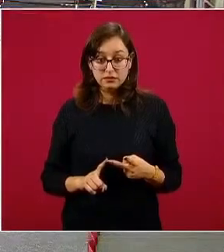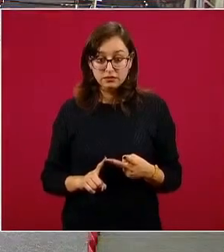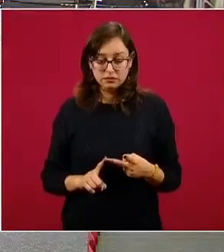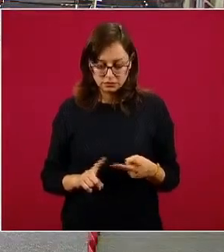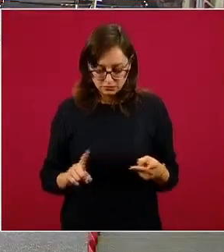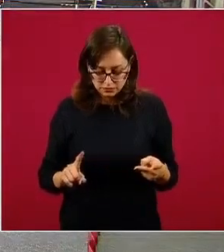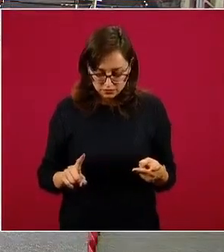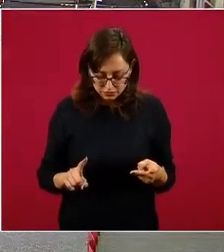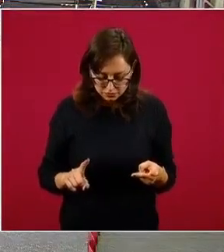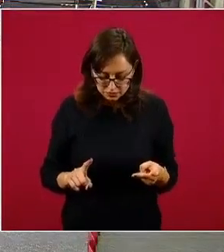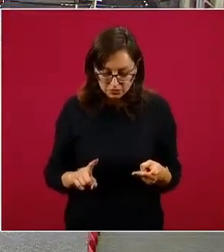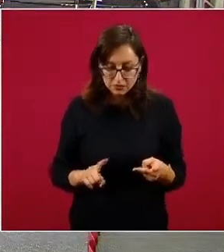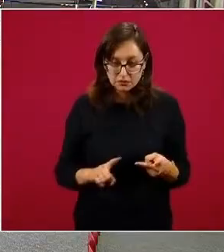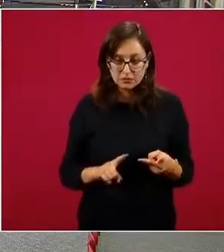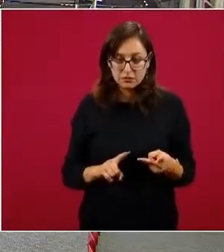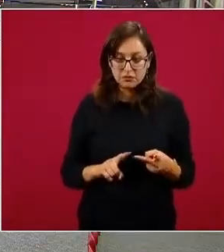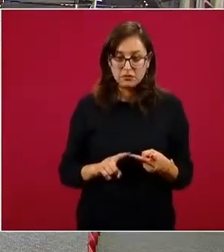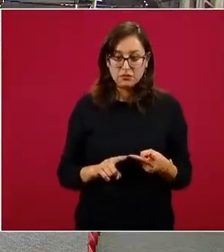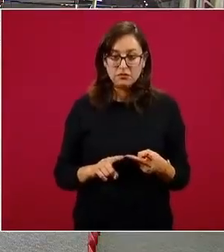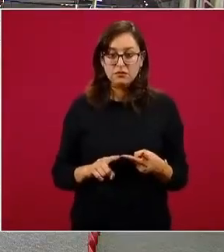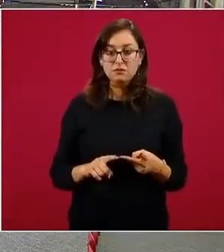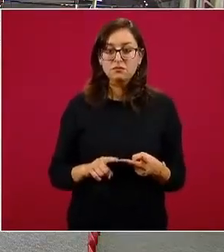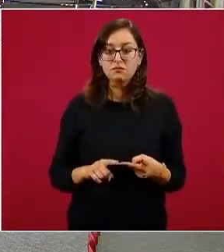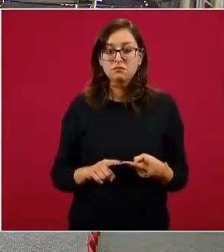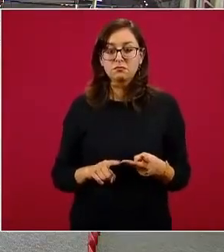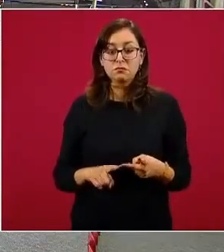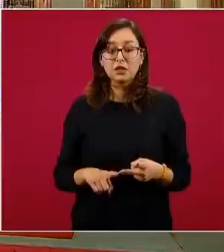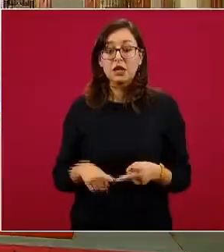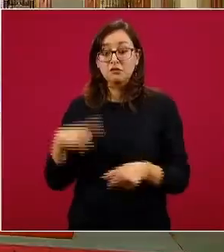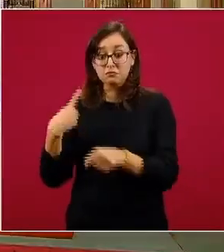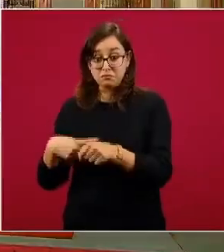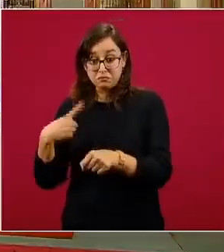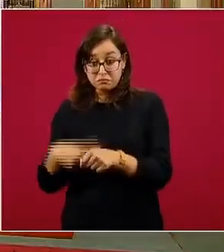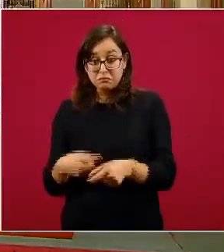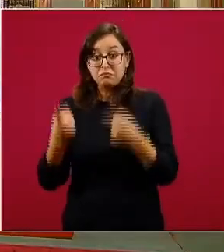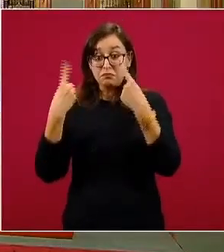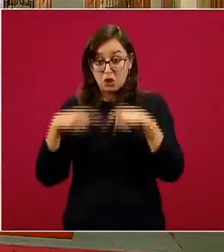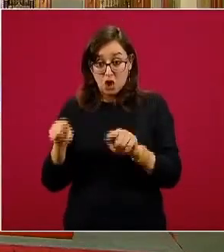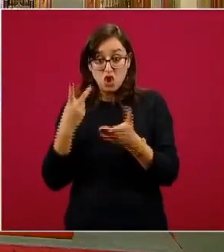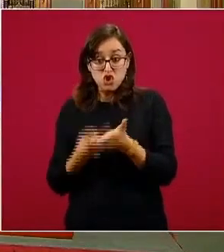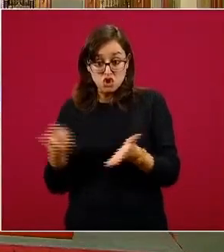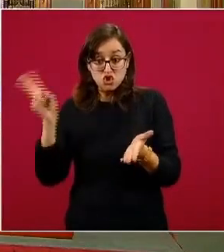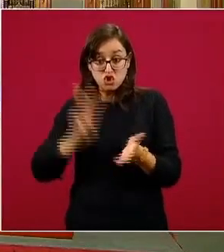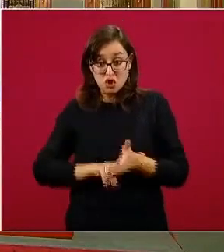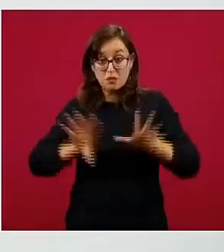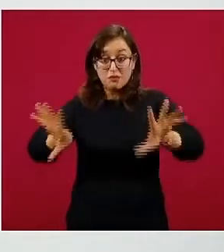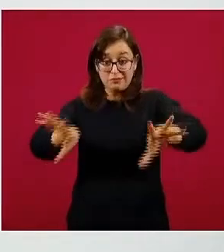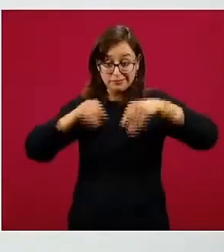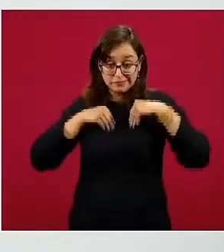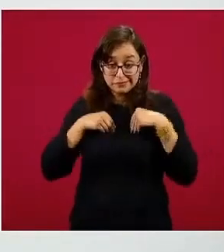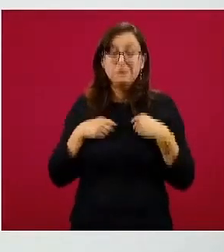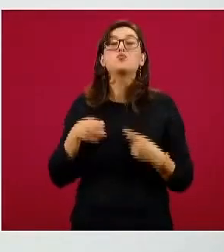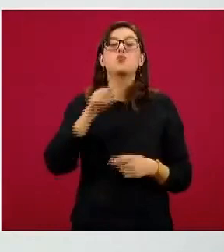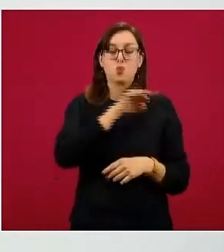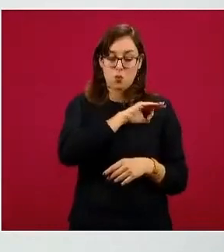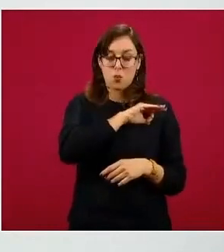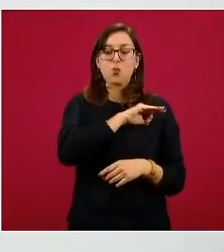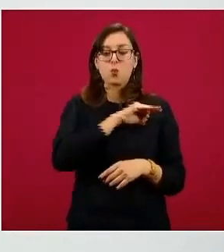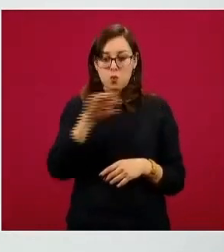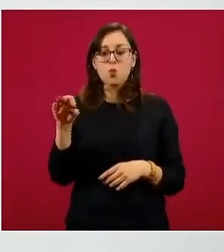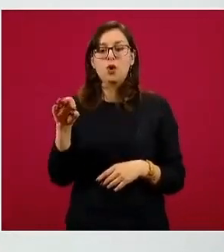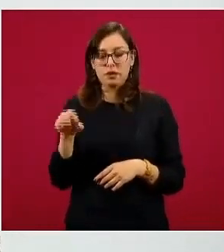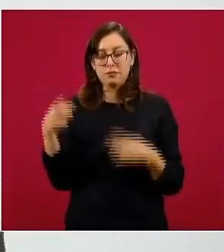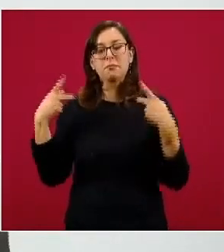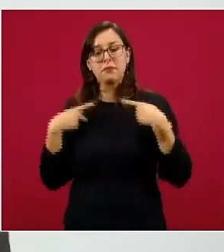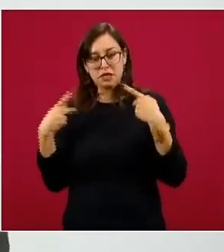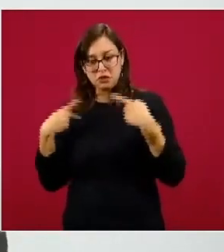¿Pueden tener las dos, influenza y COVID al mismo tiempo? Las dos enfermedades al mismo tiempo, sí, también puede ocurrir. En esta temporada de influenza vamos a tener